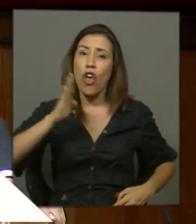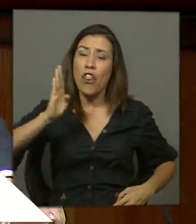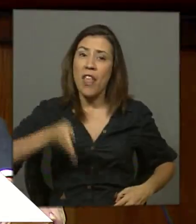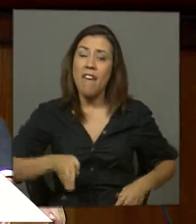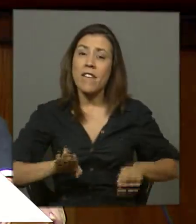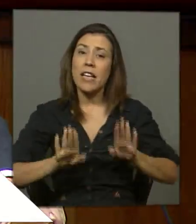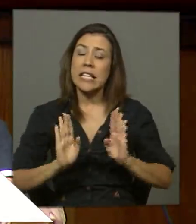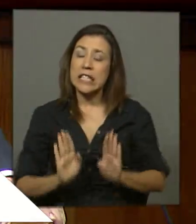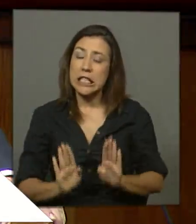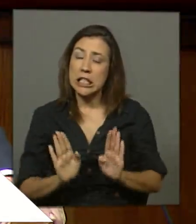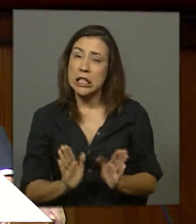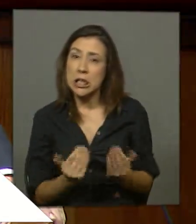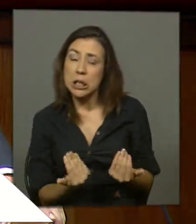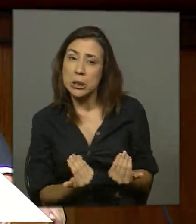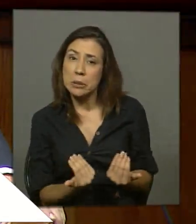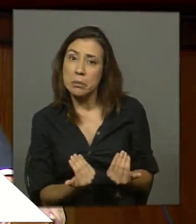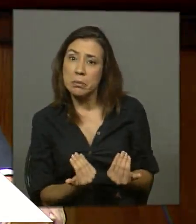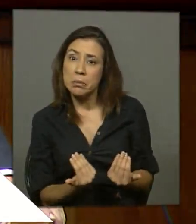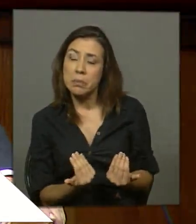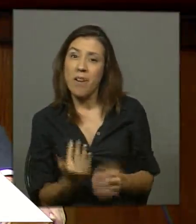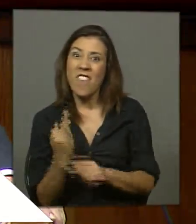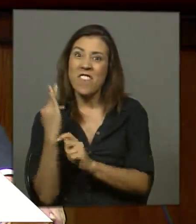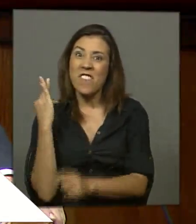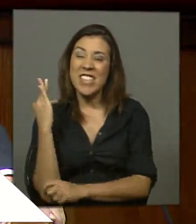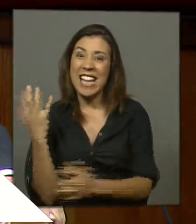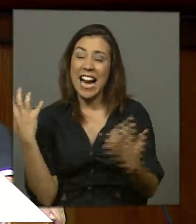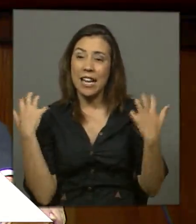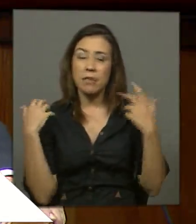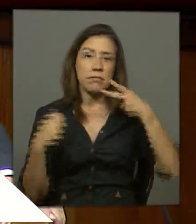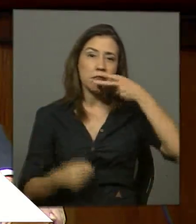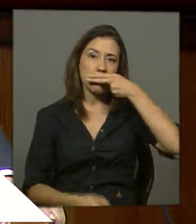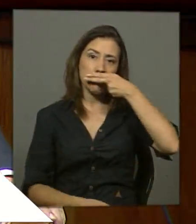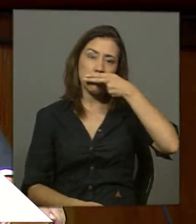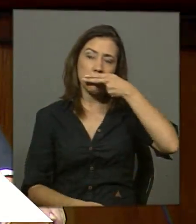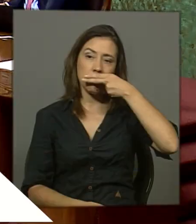esperar debemos esperar a que el fiscal a